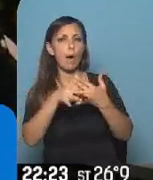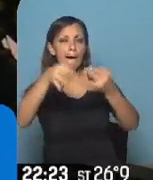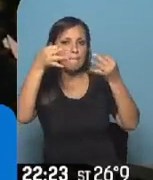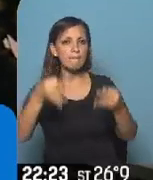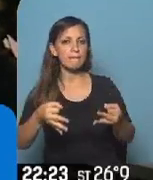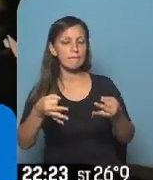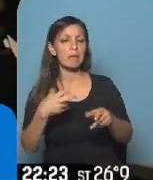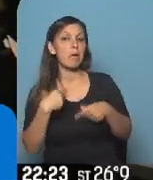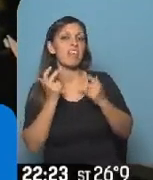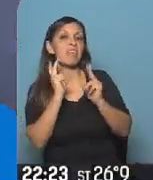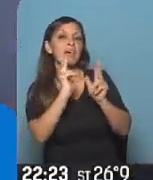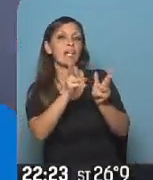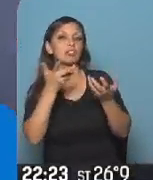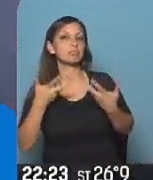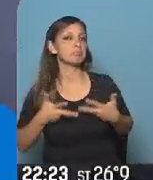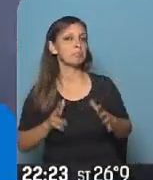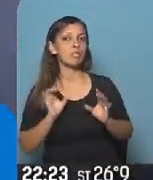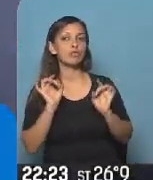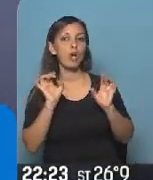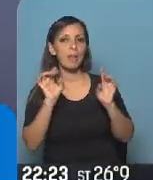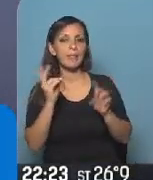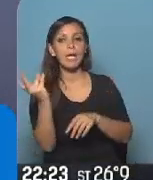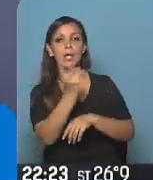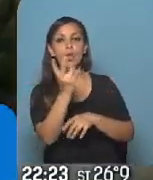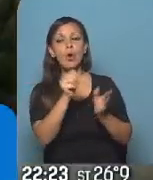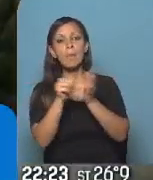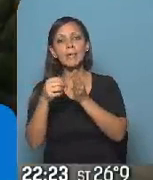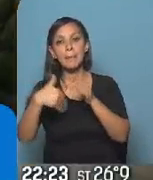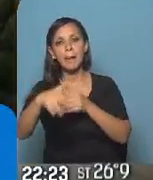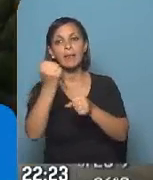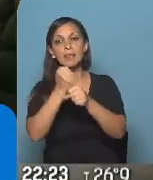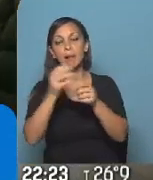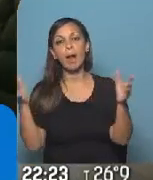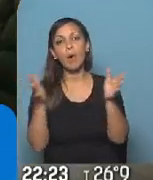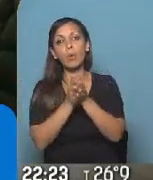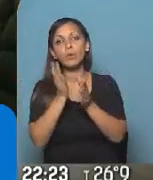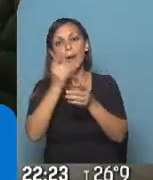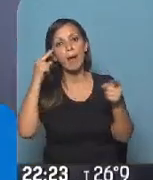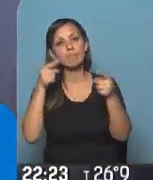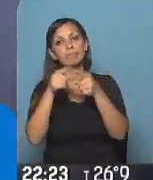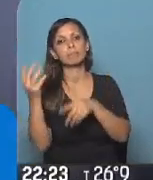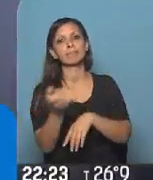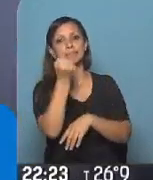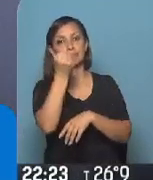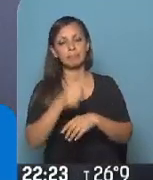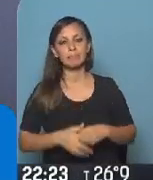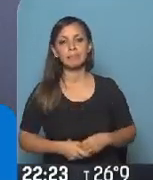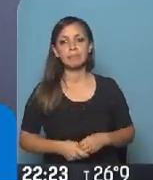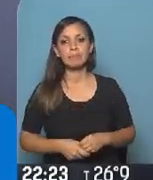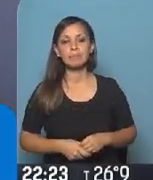señalando únicamente que los dos países trabajarían conjuntamente para alcanzar un consenso.